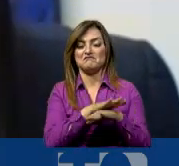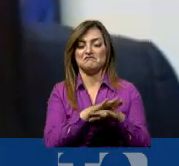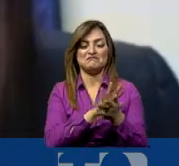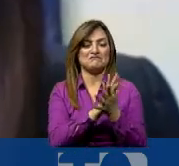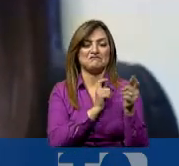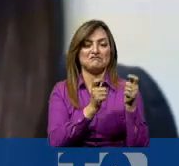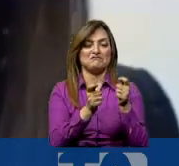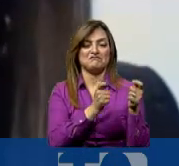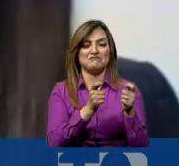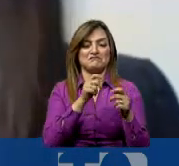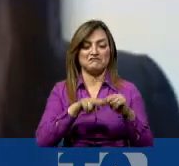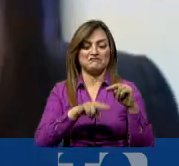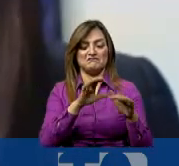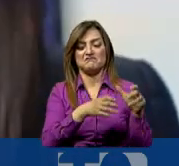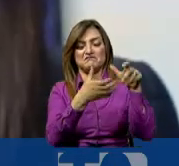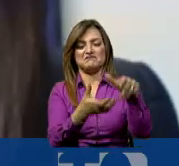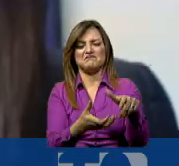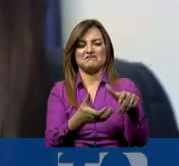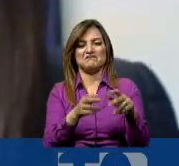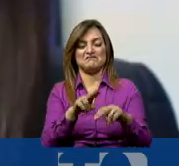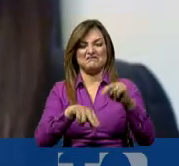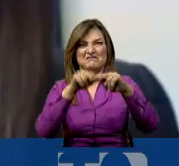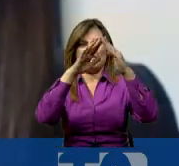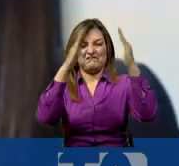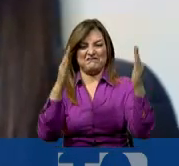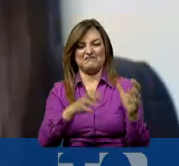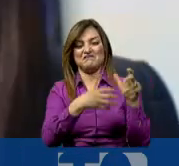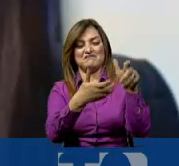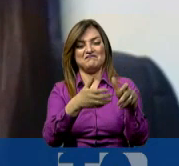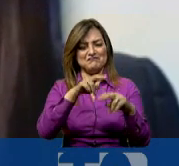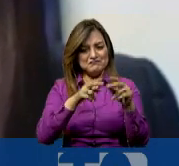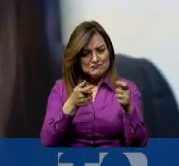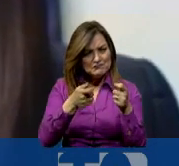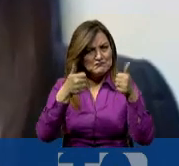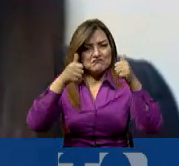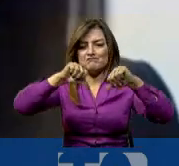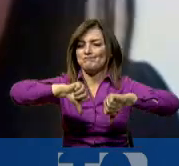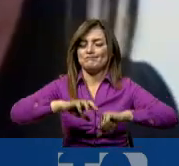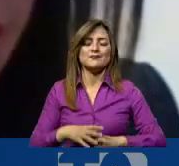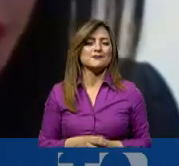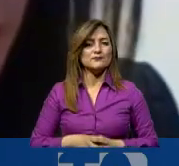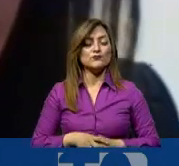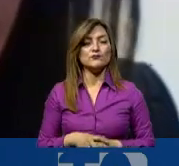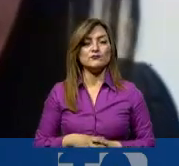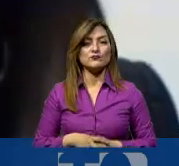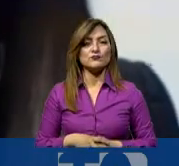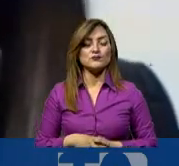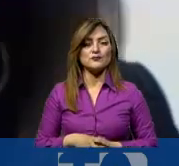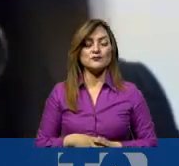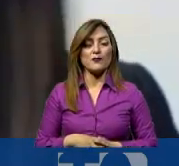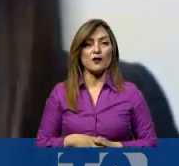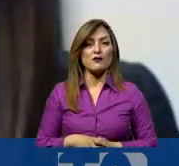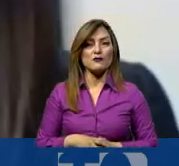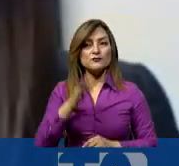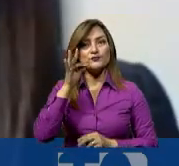bien manejada la escombrera, una serie de cosas que realmente, dado que el proceso del